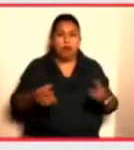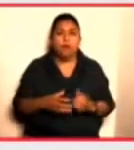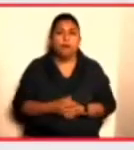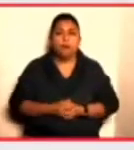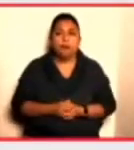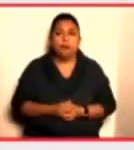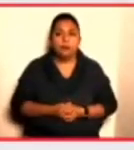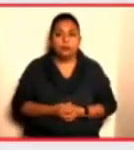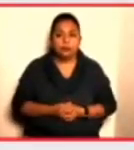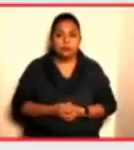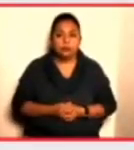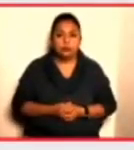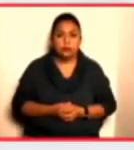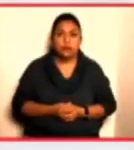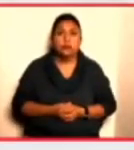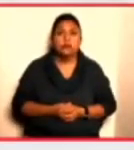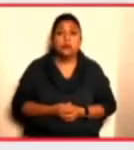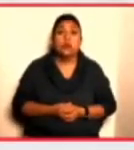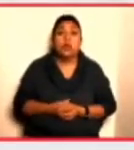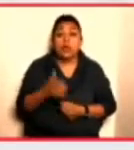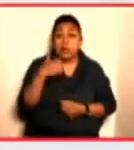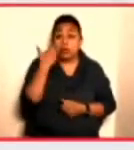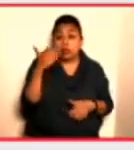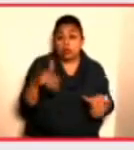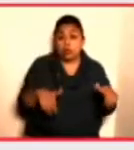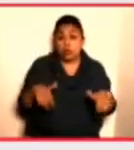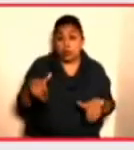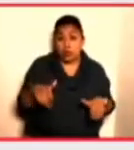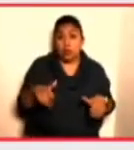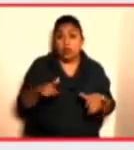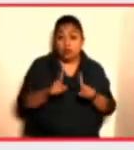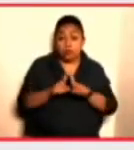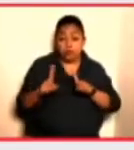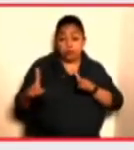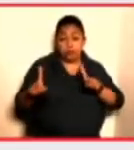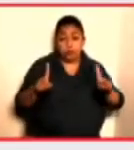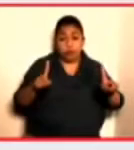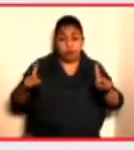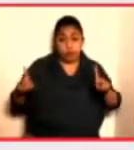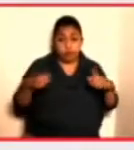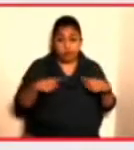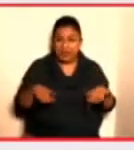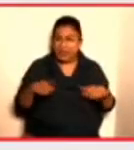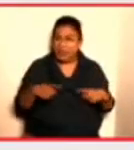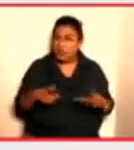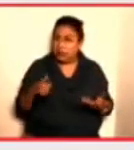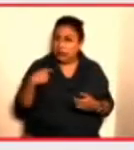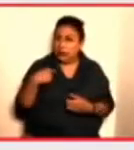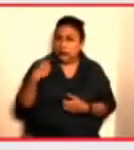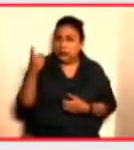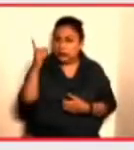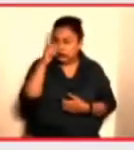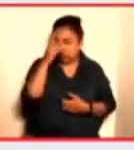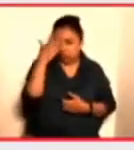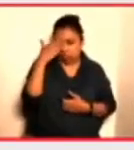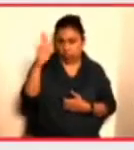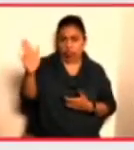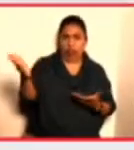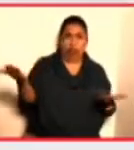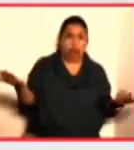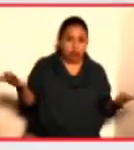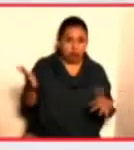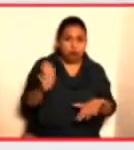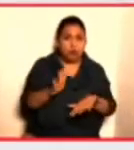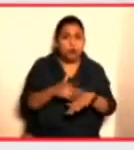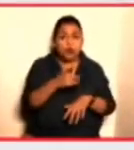¡Listo! ¡Terminamos! Hacer teatro con distancia entre las personas nos es muy complicado, nos es muy ajeno, no solamente porque